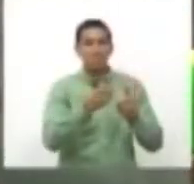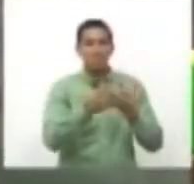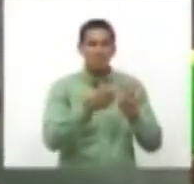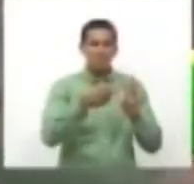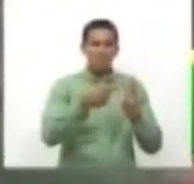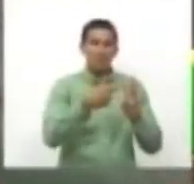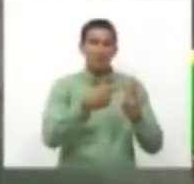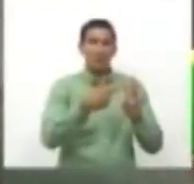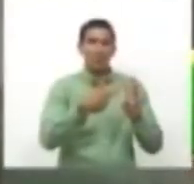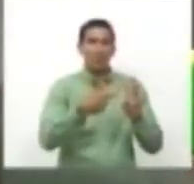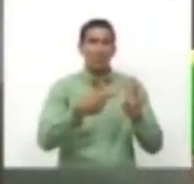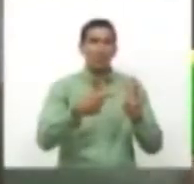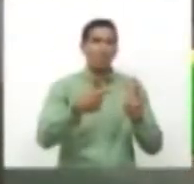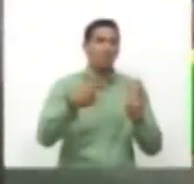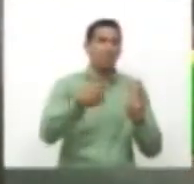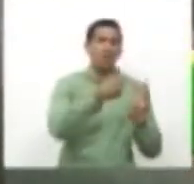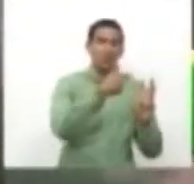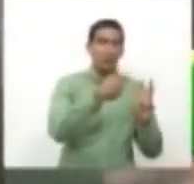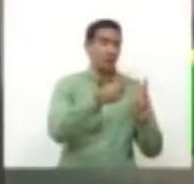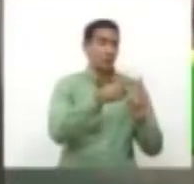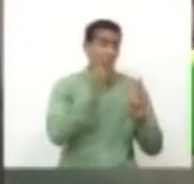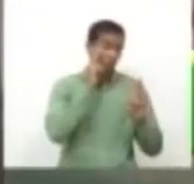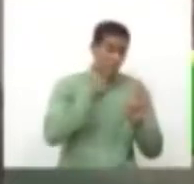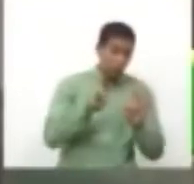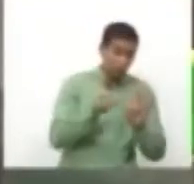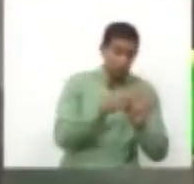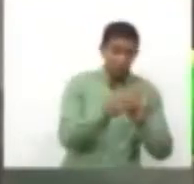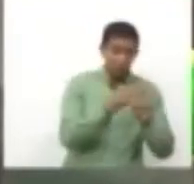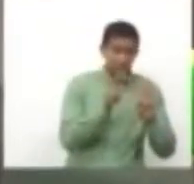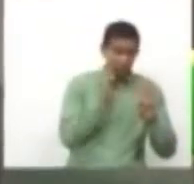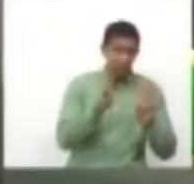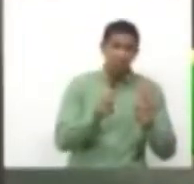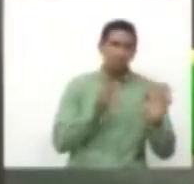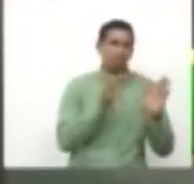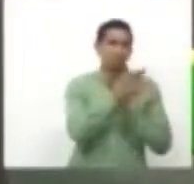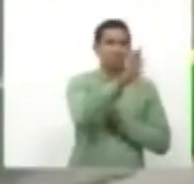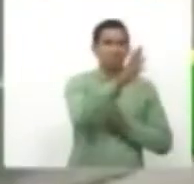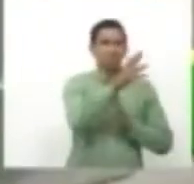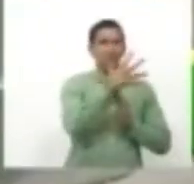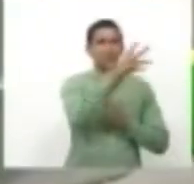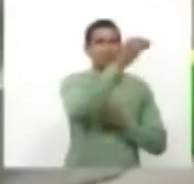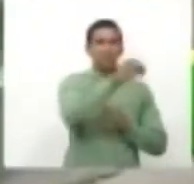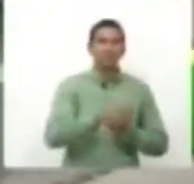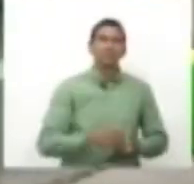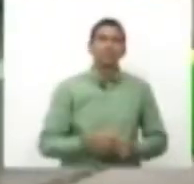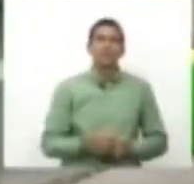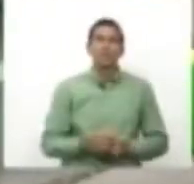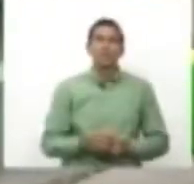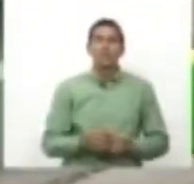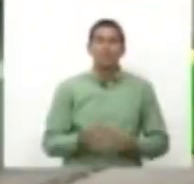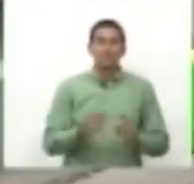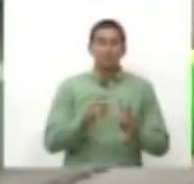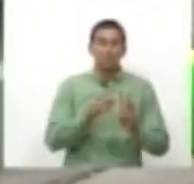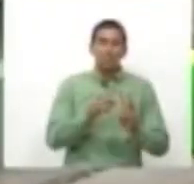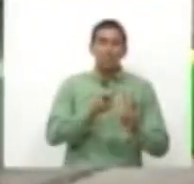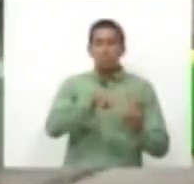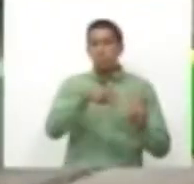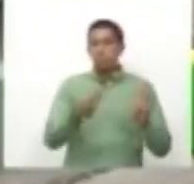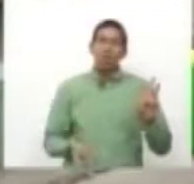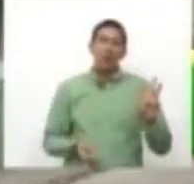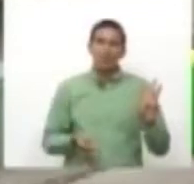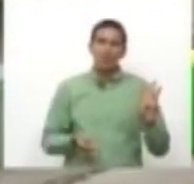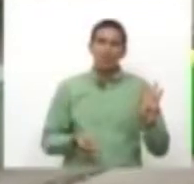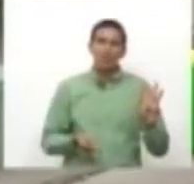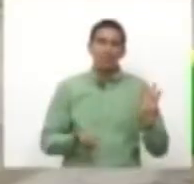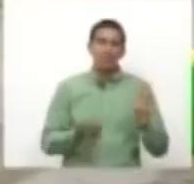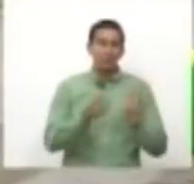dándose puño, pues lo mató, y los demás cuando vieron que lo mató, espullaron el burro y se fueron. El antisocial quedó tendido en el piso, mientras